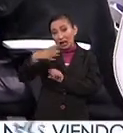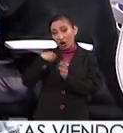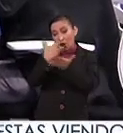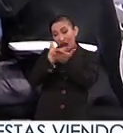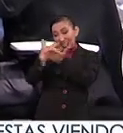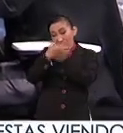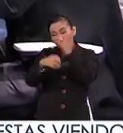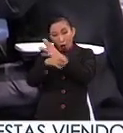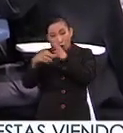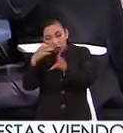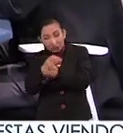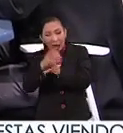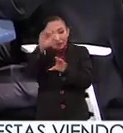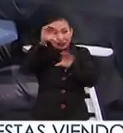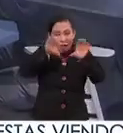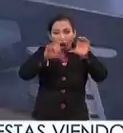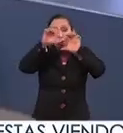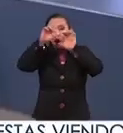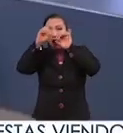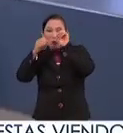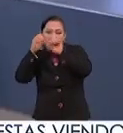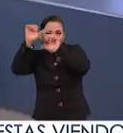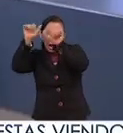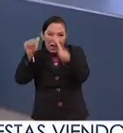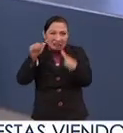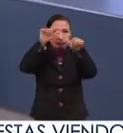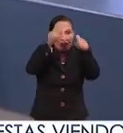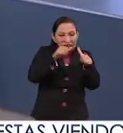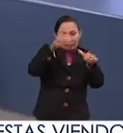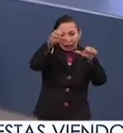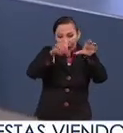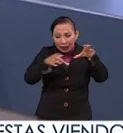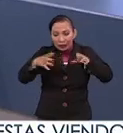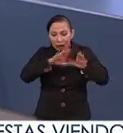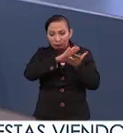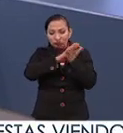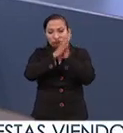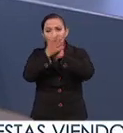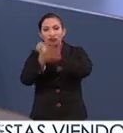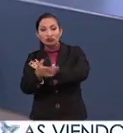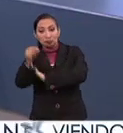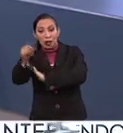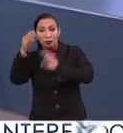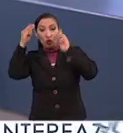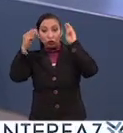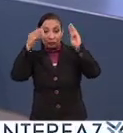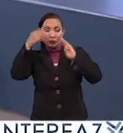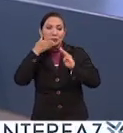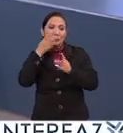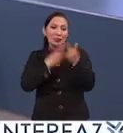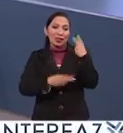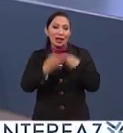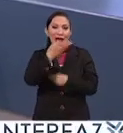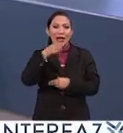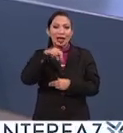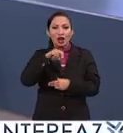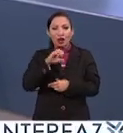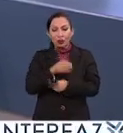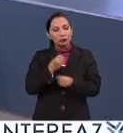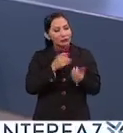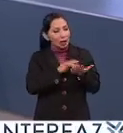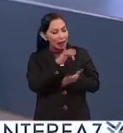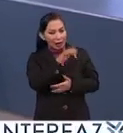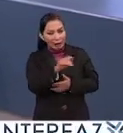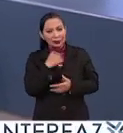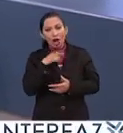de artículos, de piezas, de obras de arte y que después pues, se fueron convirtiendo en este gran museo. Bienvenido, Enoc. Muchas gracias, Ana